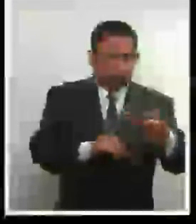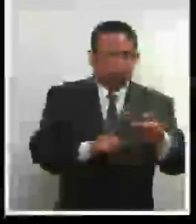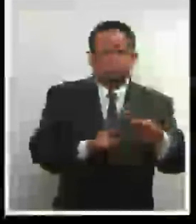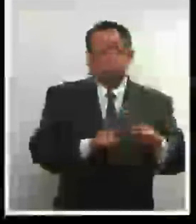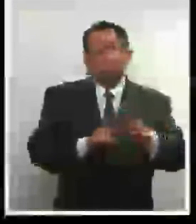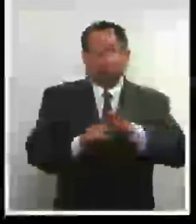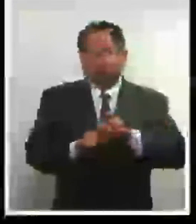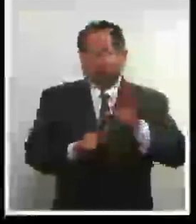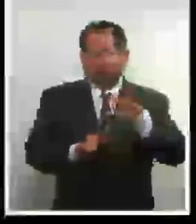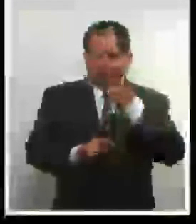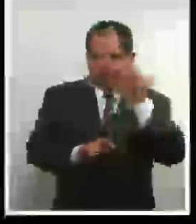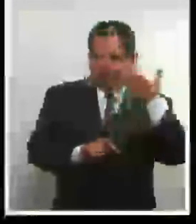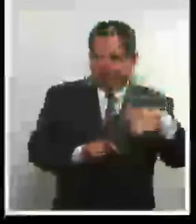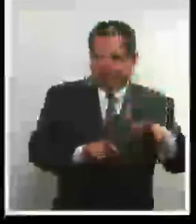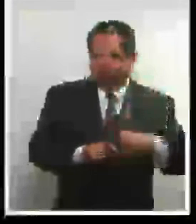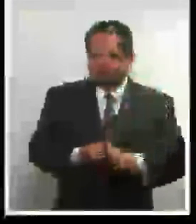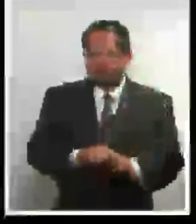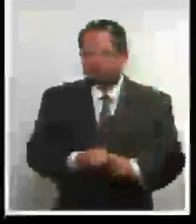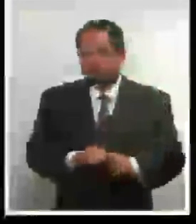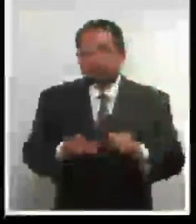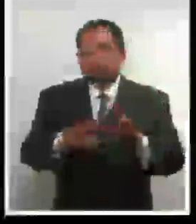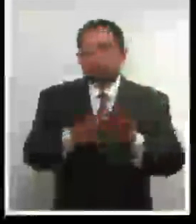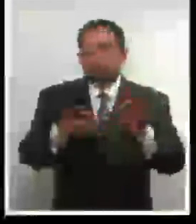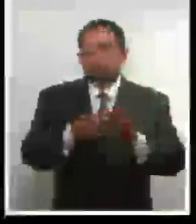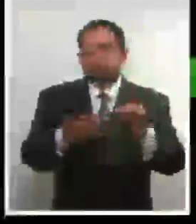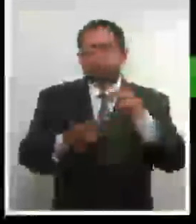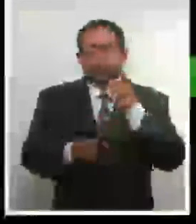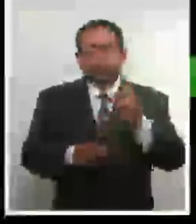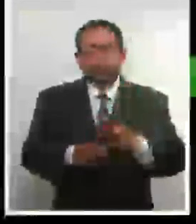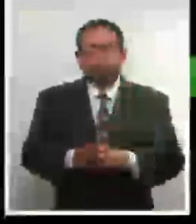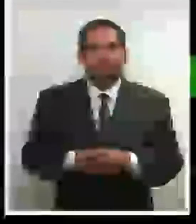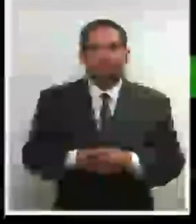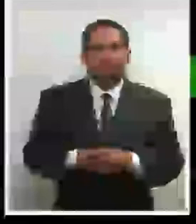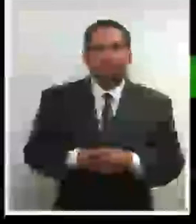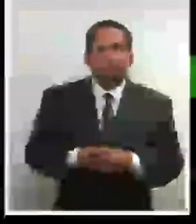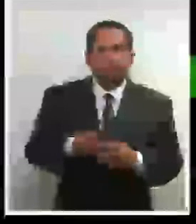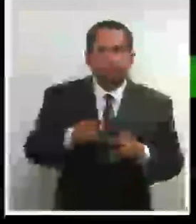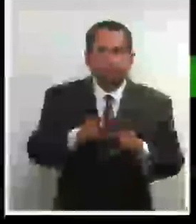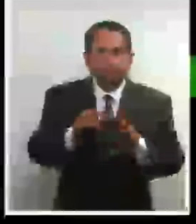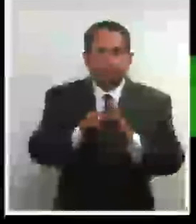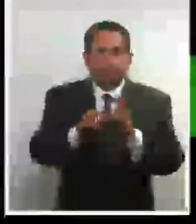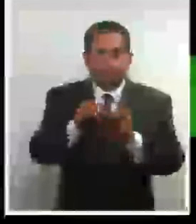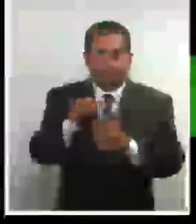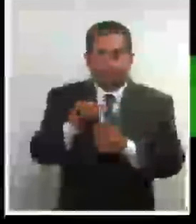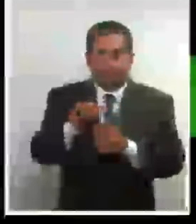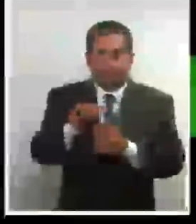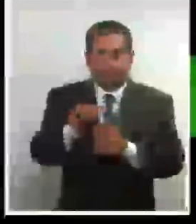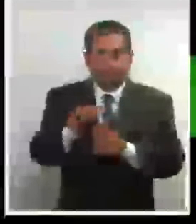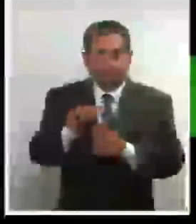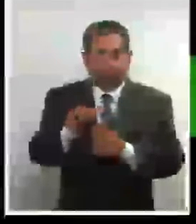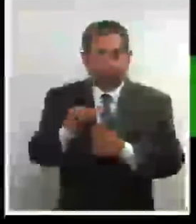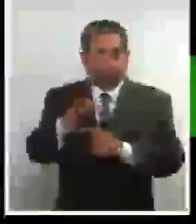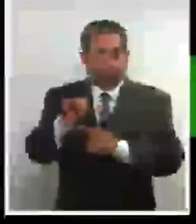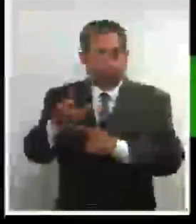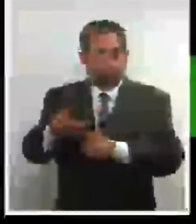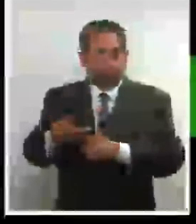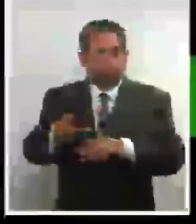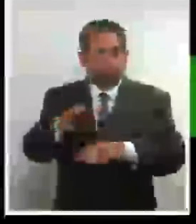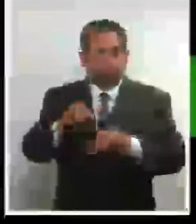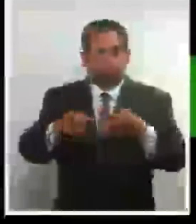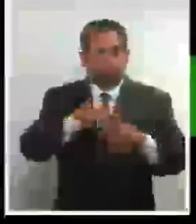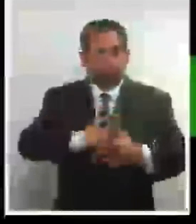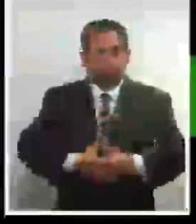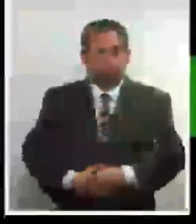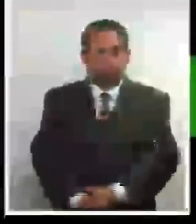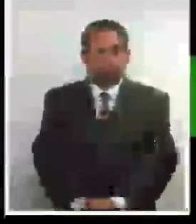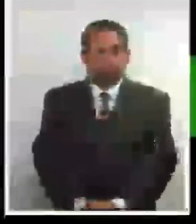antes mencionados. Le comento que este apartado A habla sobre la Fiscalía General de